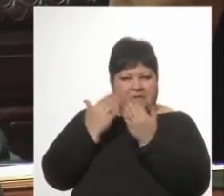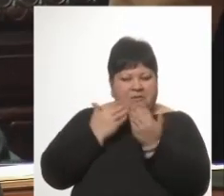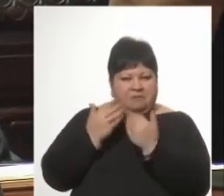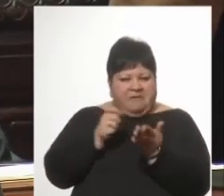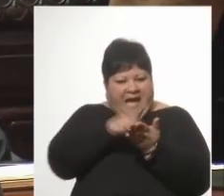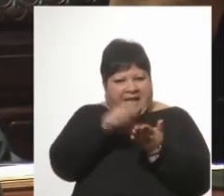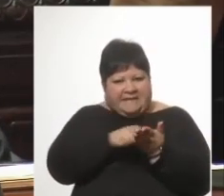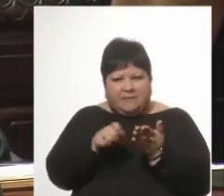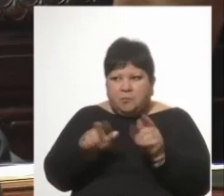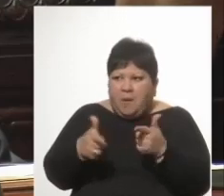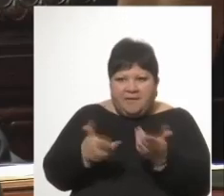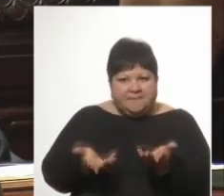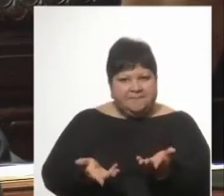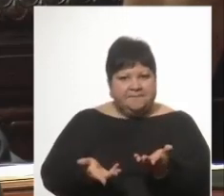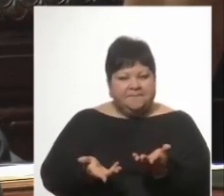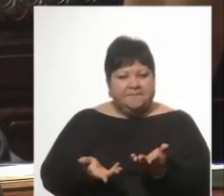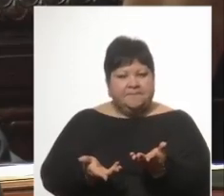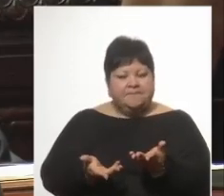La acusación